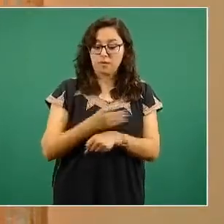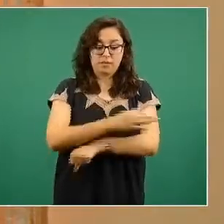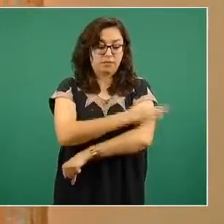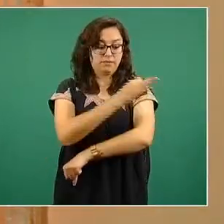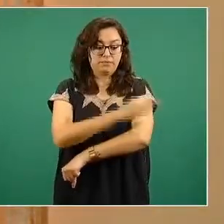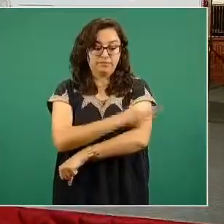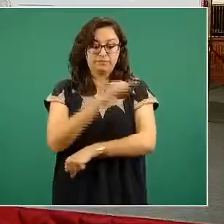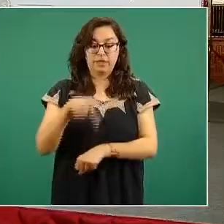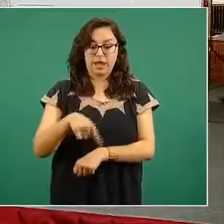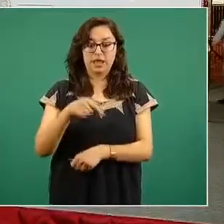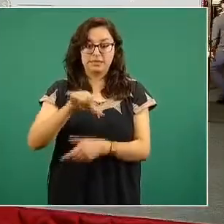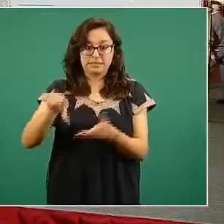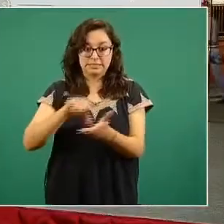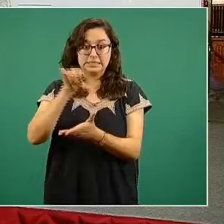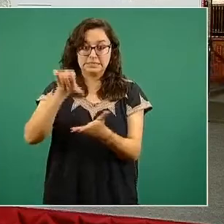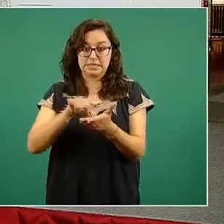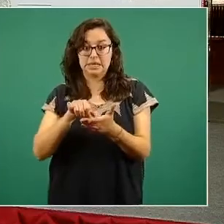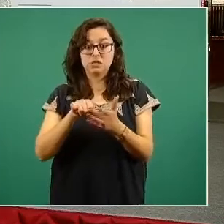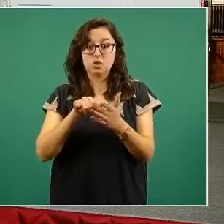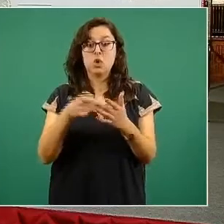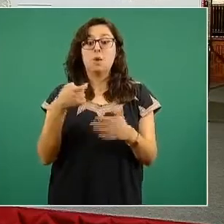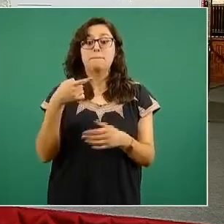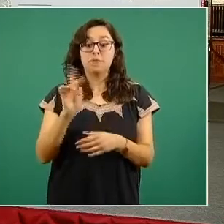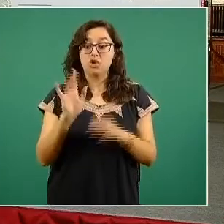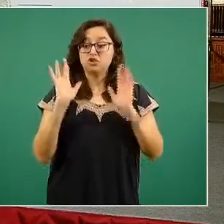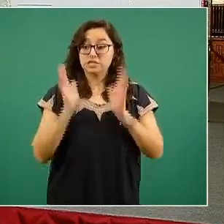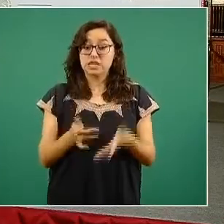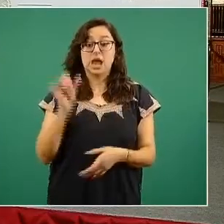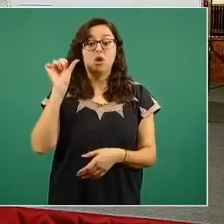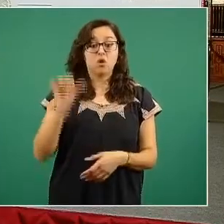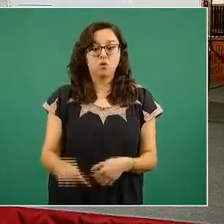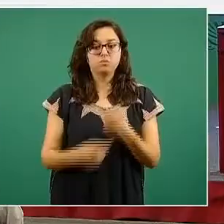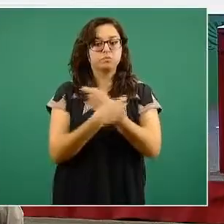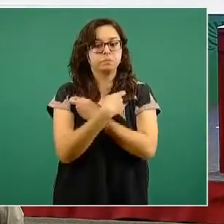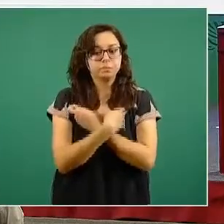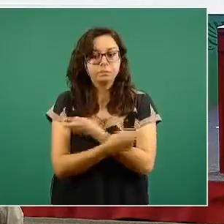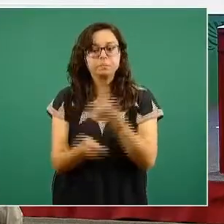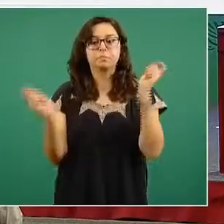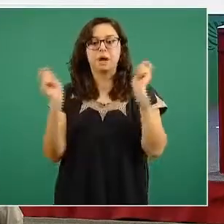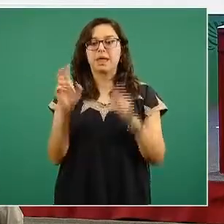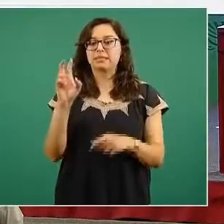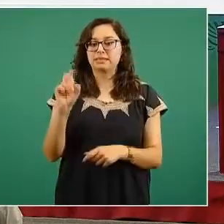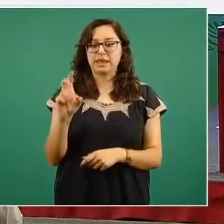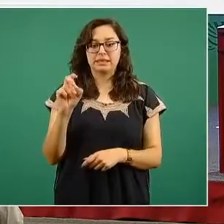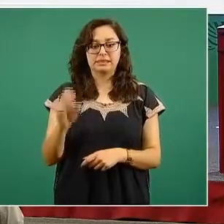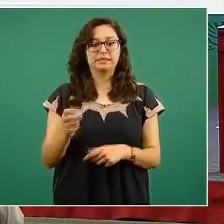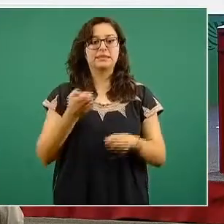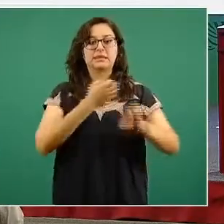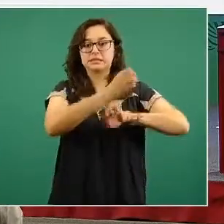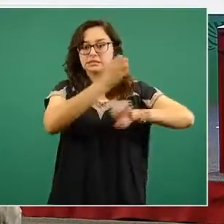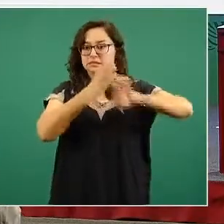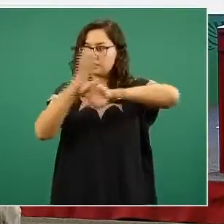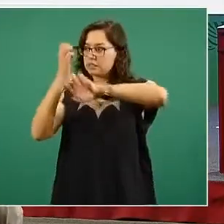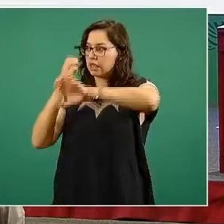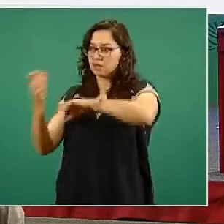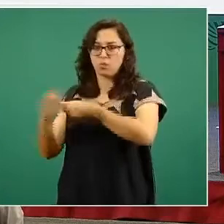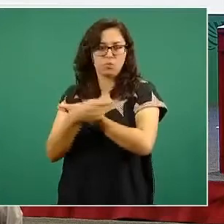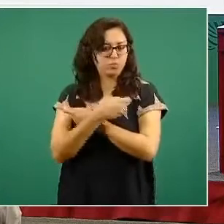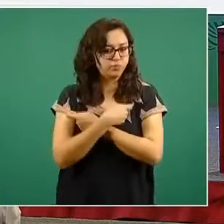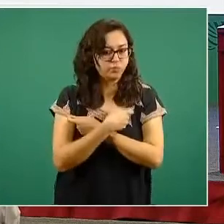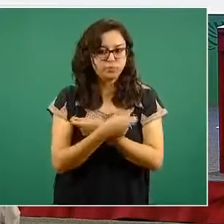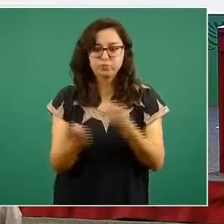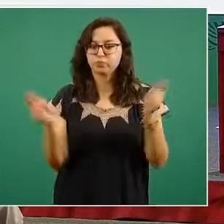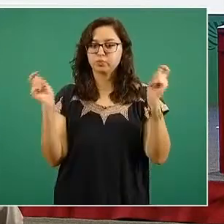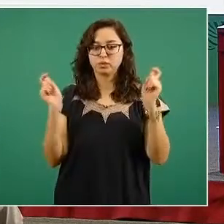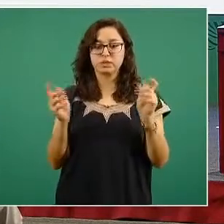hoy la vacuna ha sido distribuida a 32 entidades federativas. A partir de hoy, en esta fase ya de vacunación masiva,